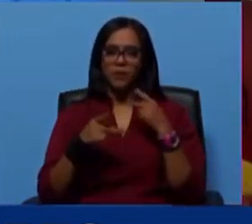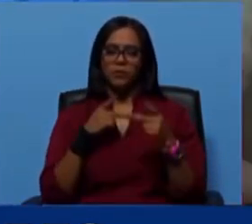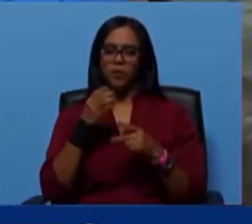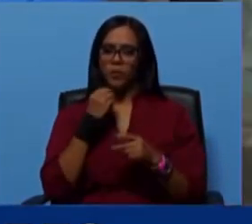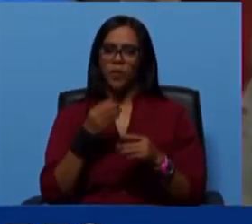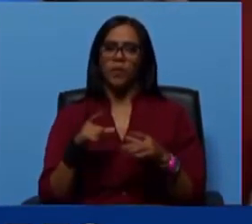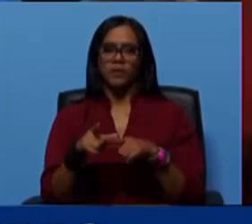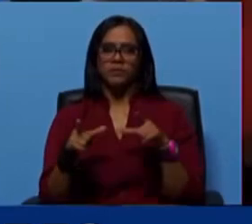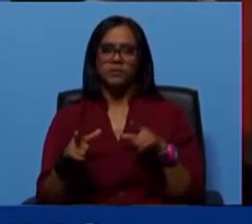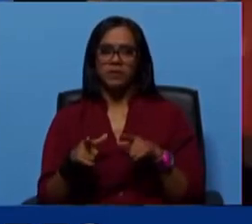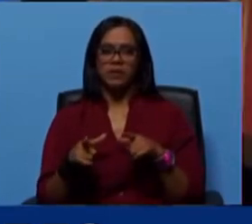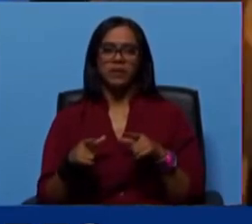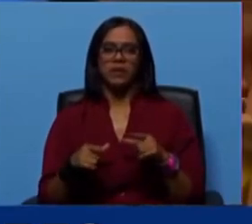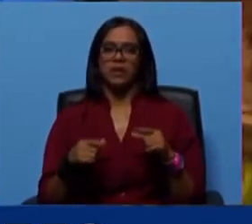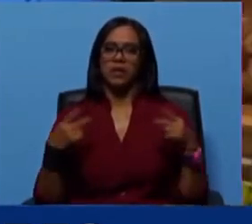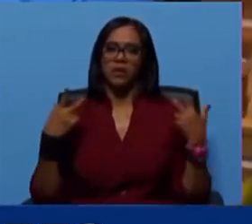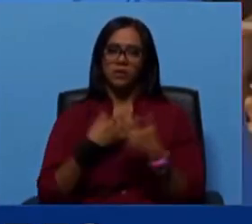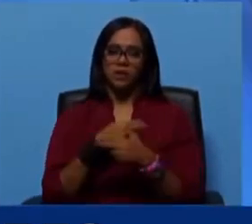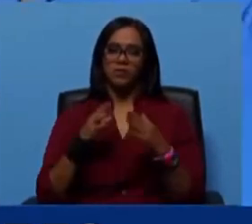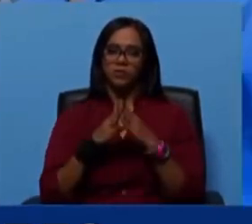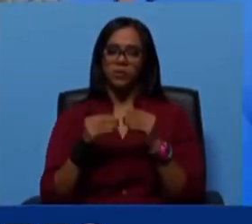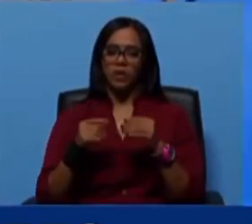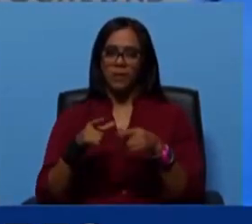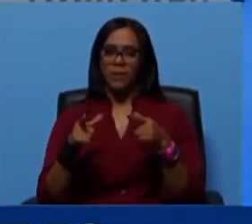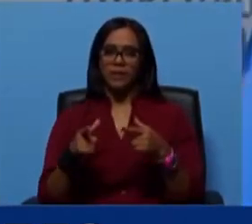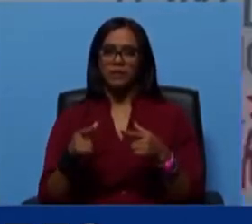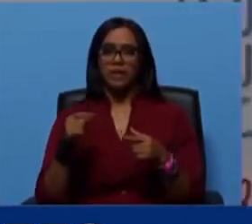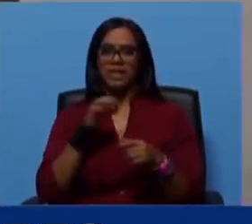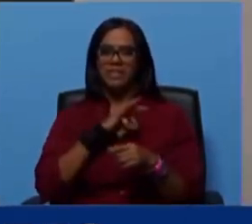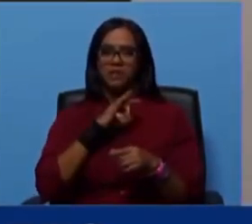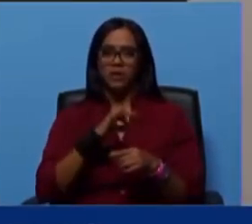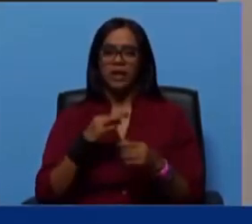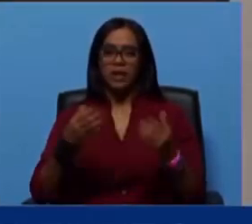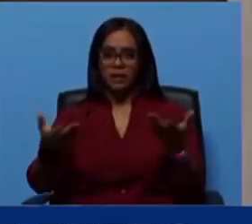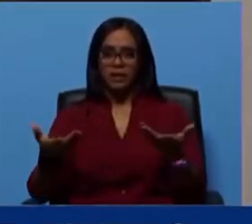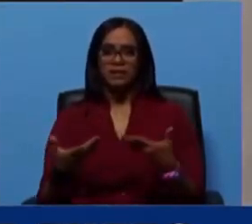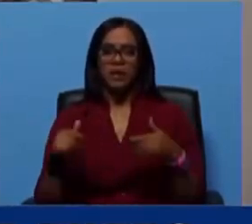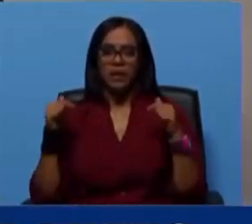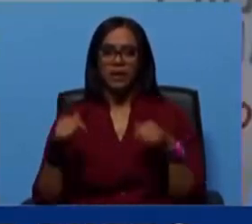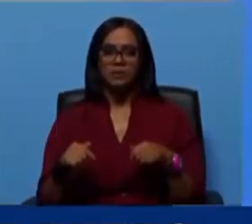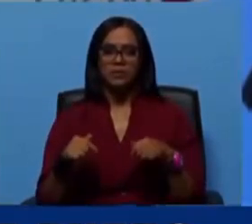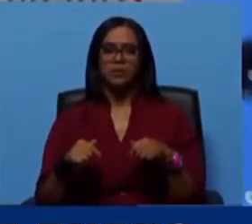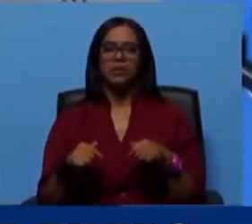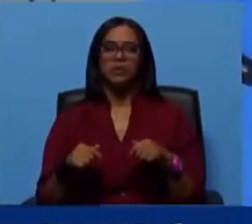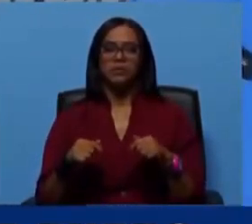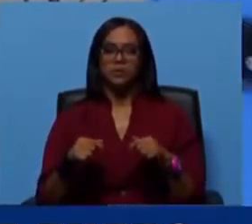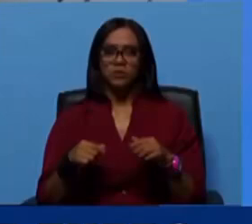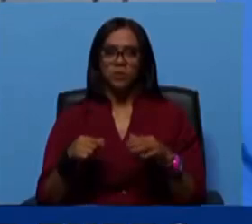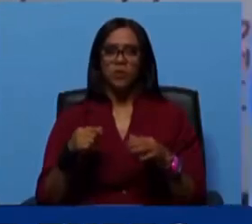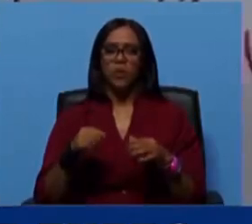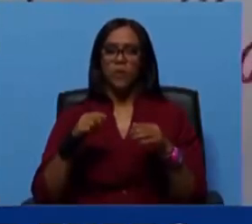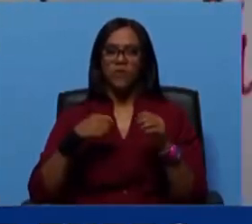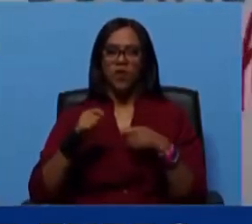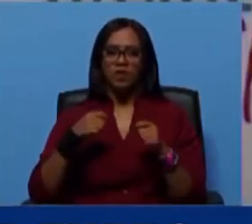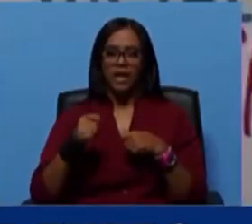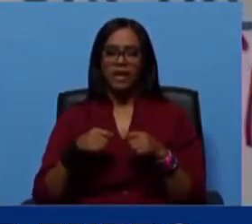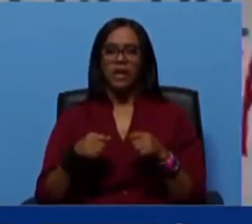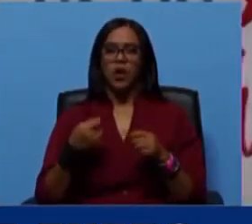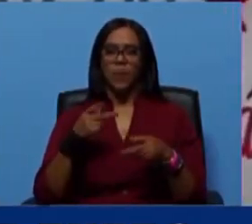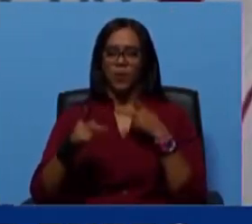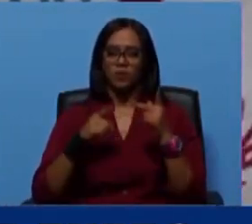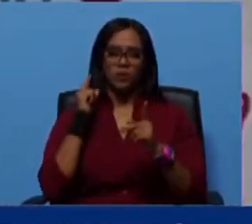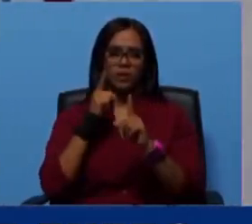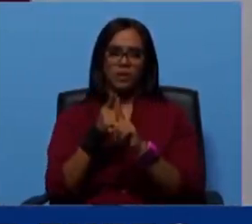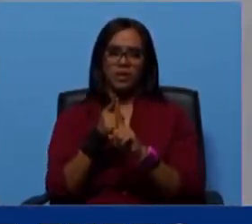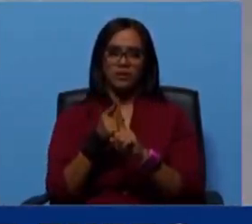y cortando todas las cadenas intermediarias. Es decir, la señora Rosalba recibe en este espacio, en su negocio, en su bodega, los productos directos desde